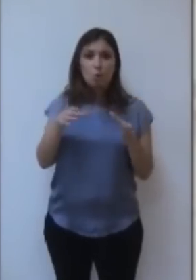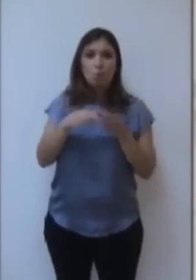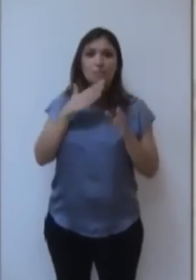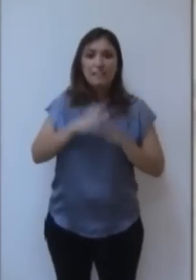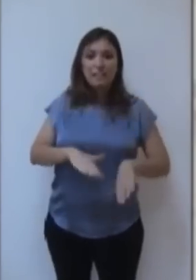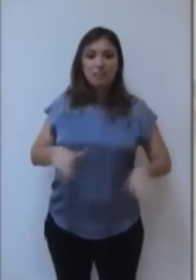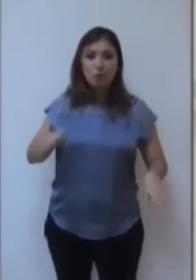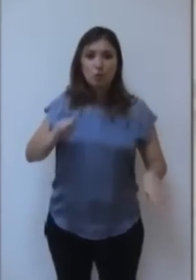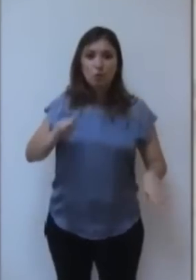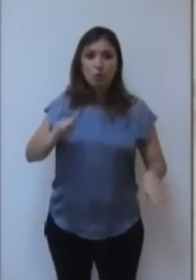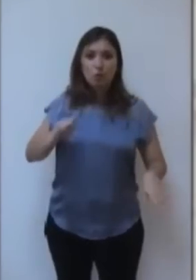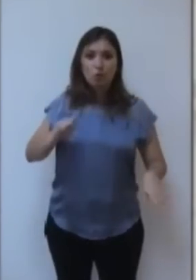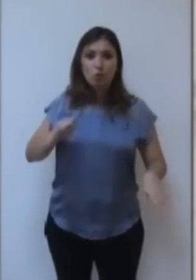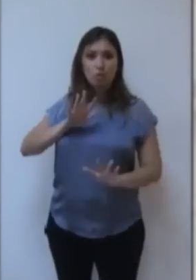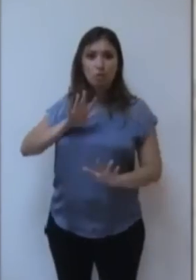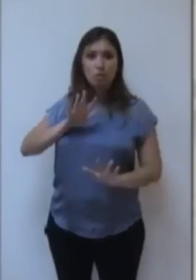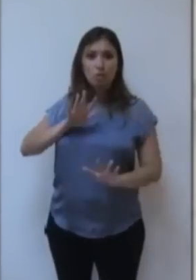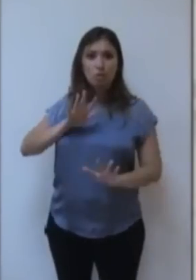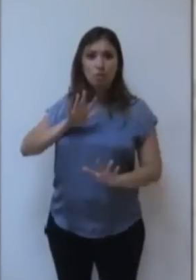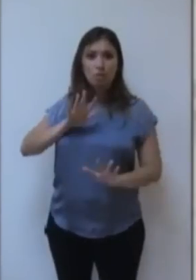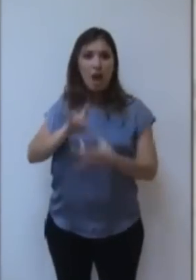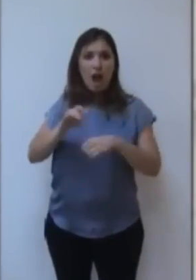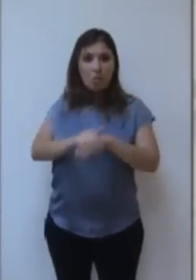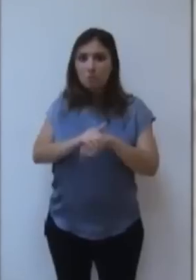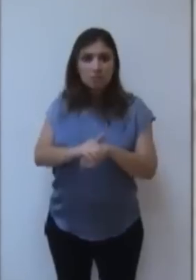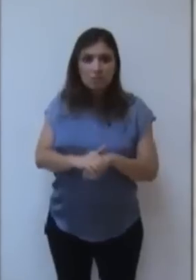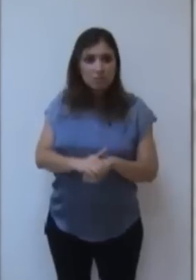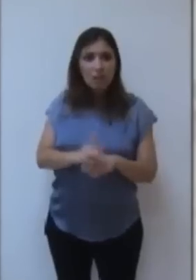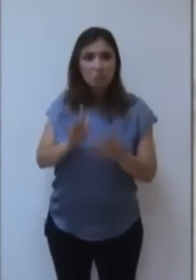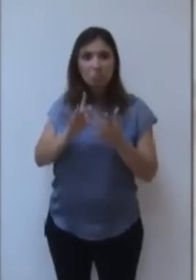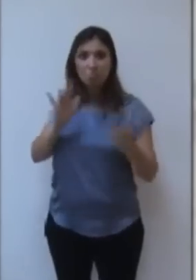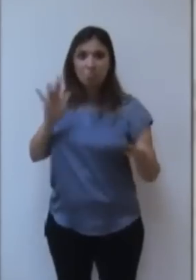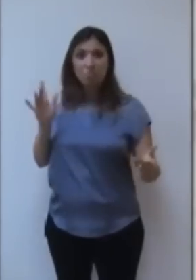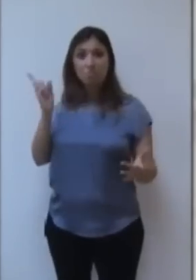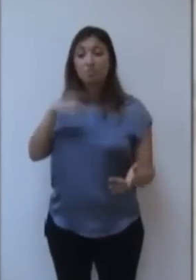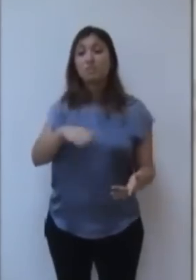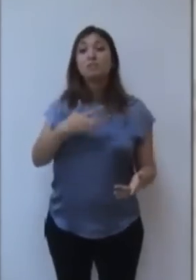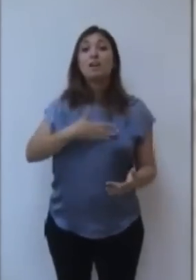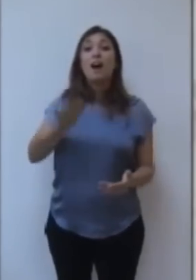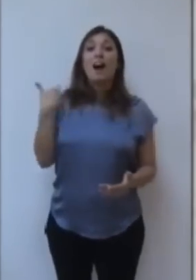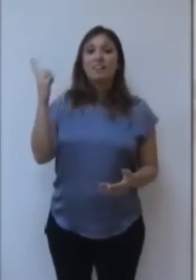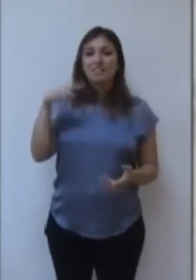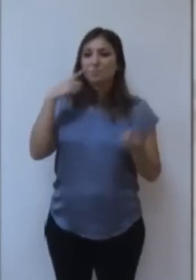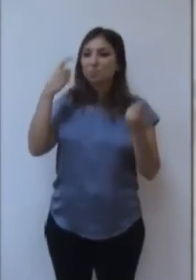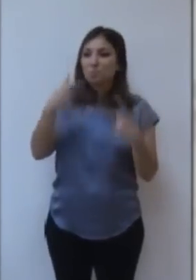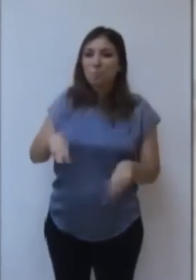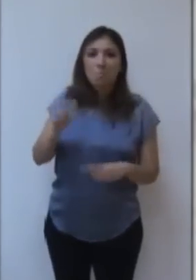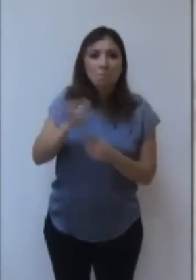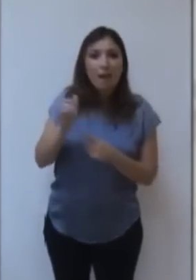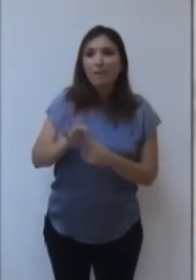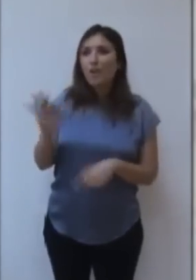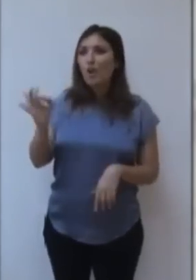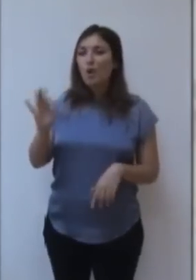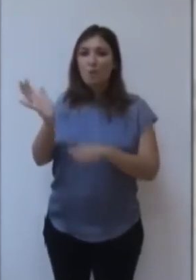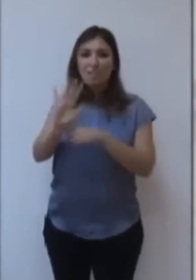están quedando aislados de la amistad o de otras personas porque no tienen, ahora como ya no te relacionas que andan en el cine o en el parque o en tal, sino